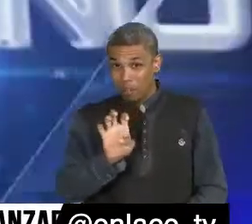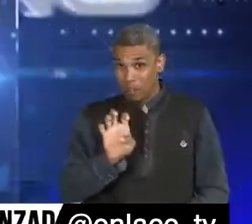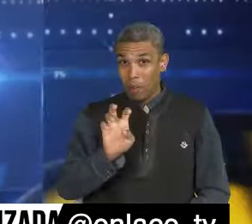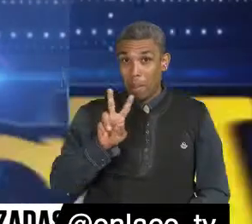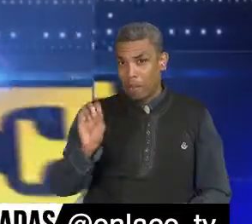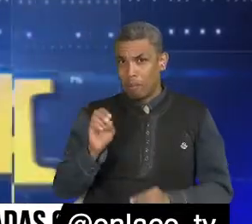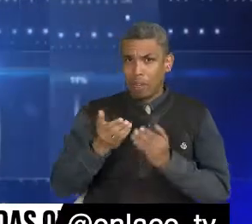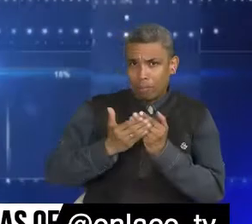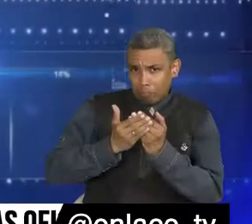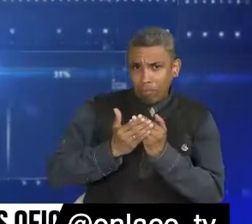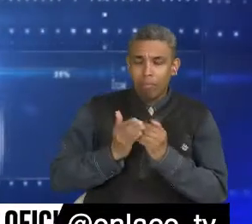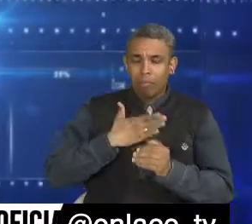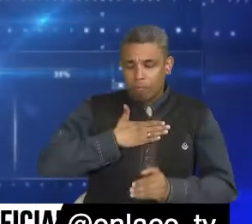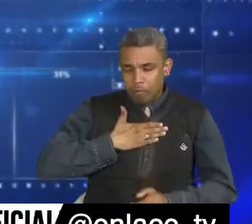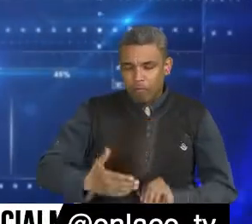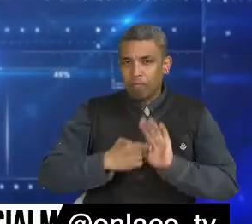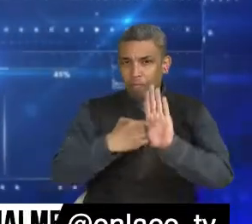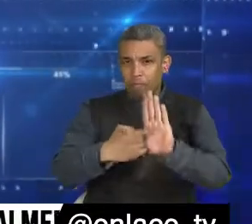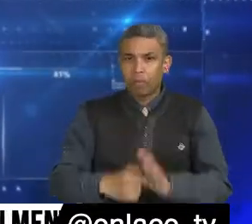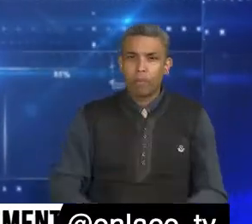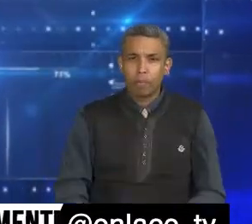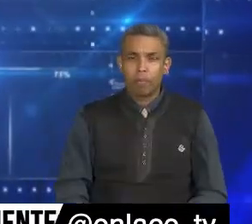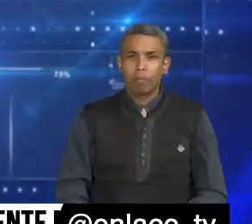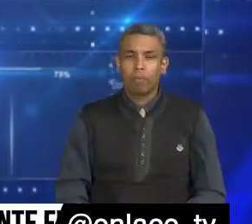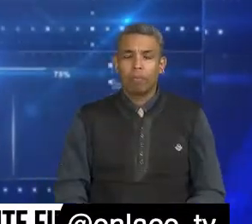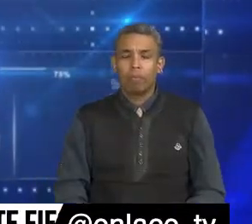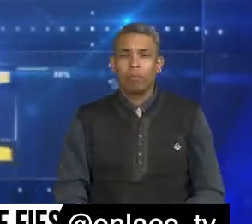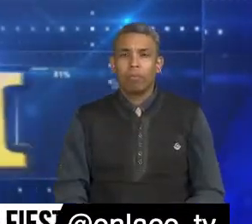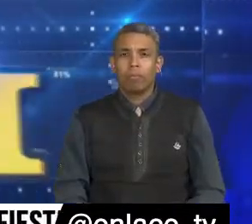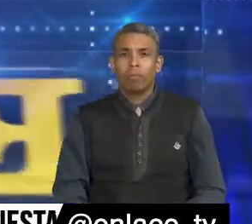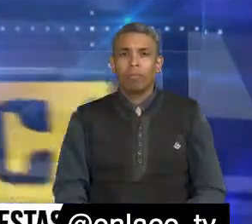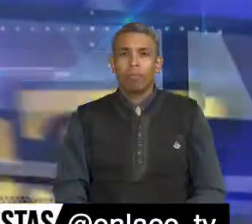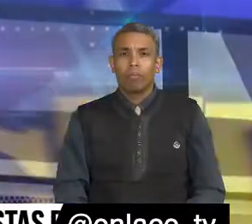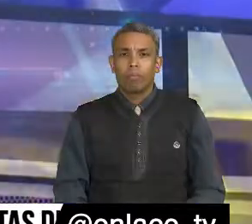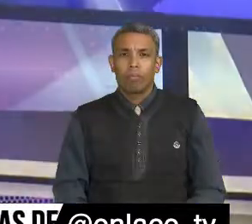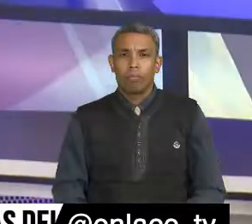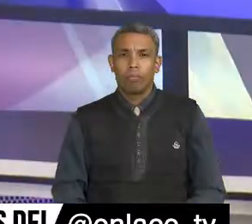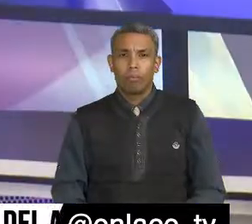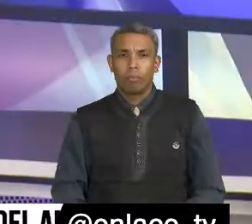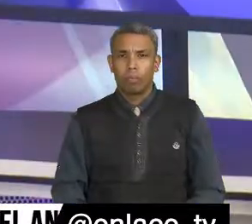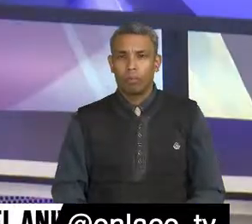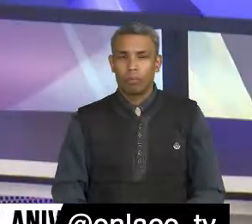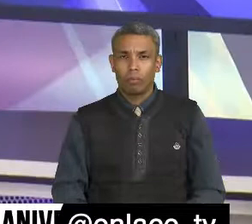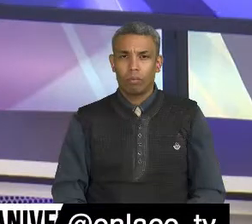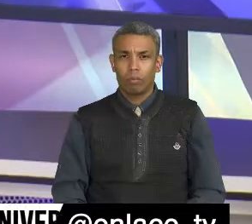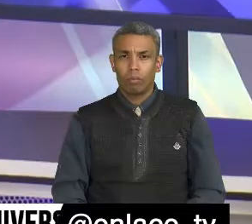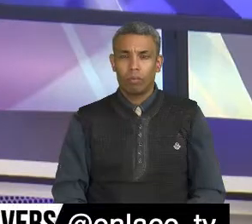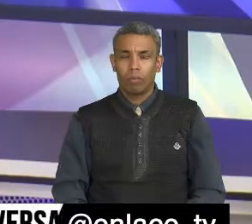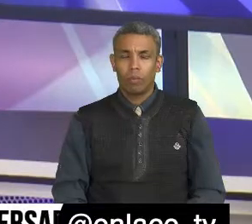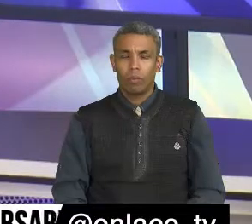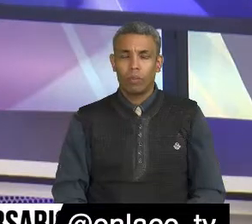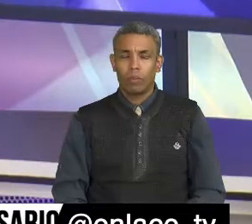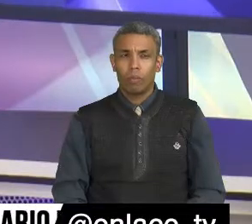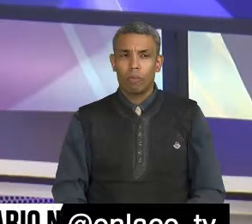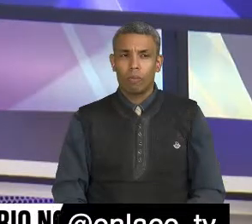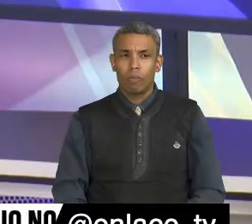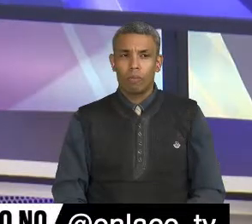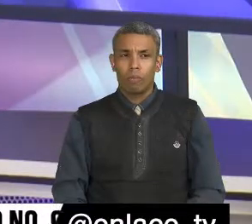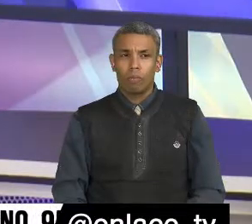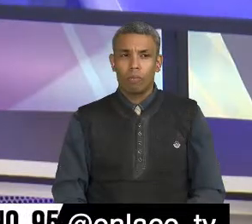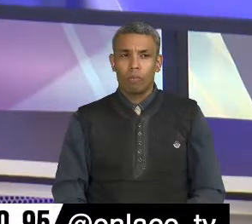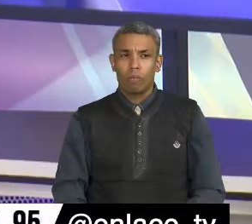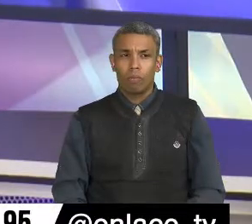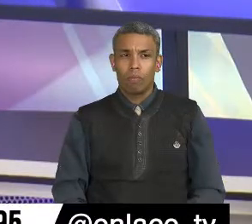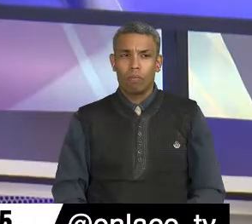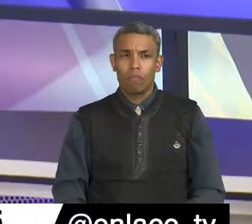322-305-2920. La concesión Aeropuertos del Oriente dio